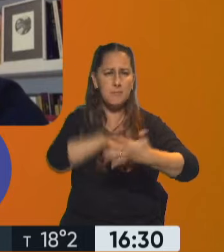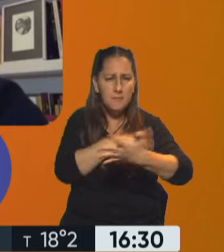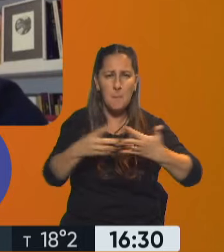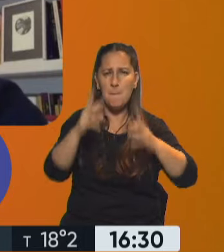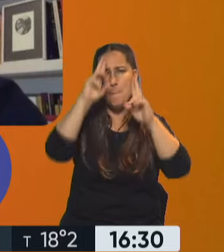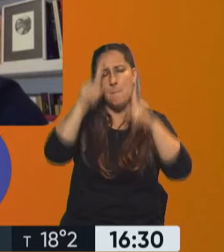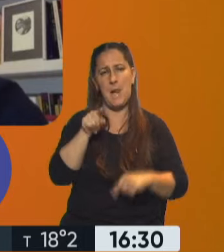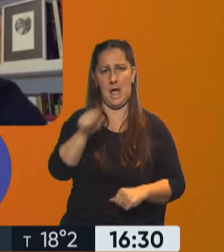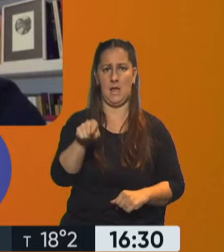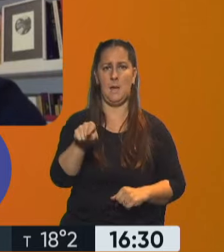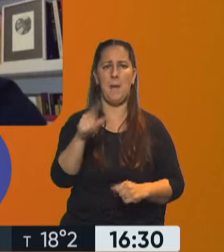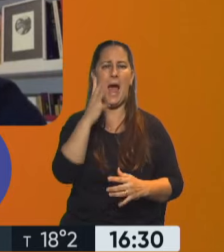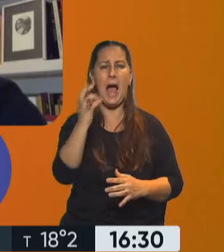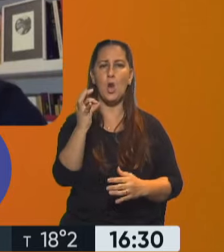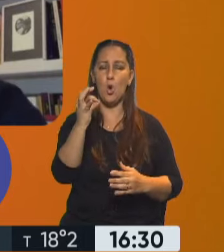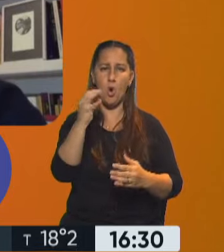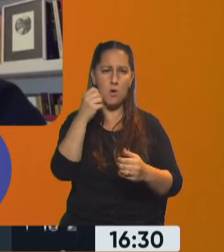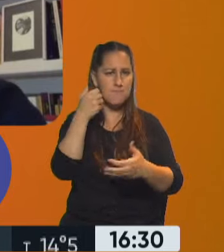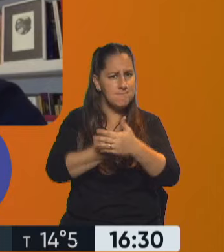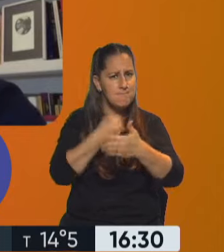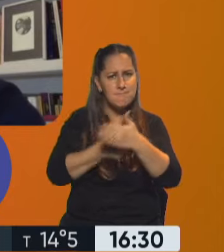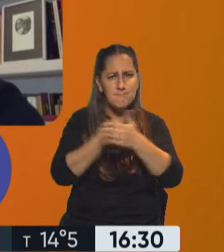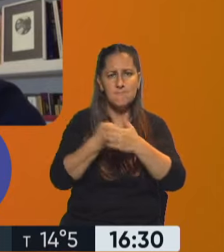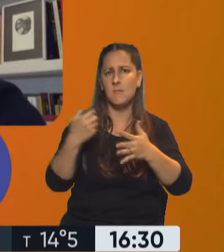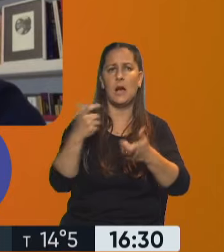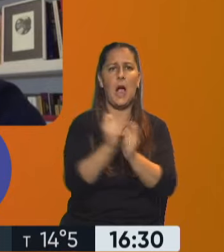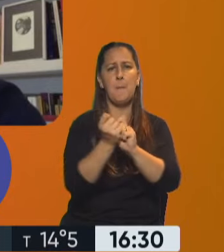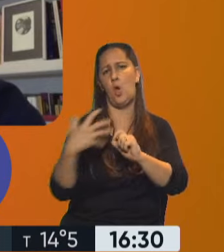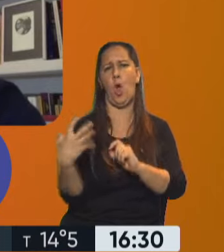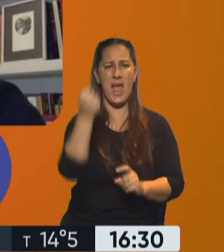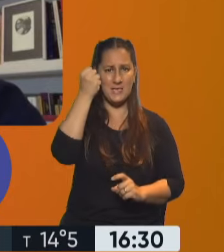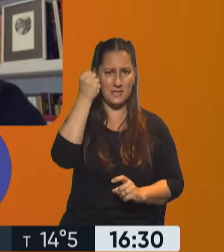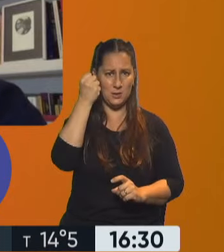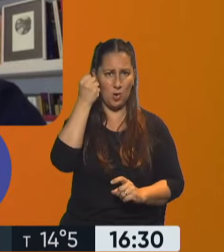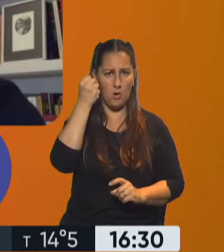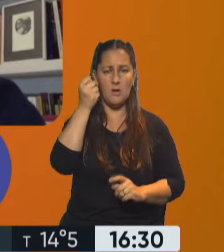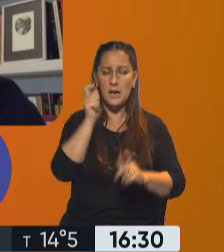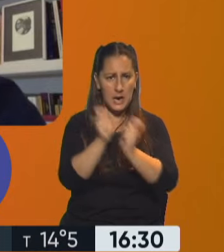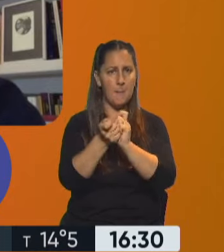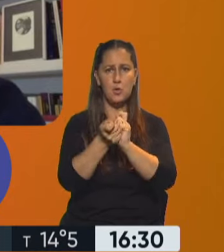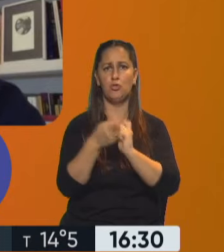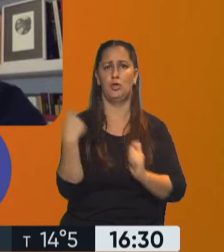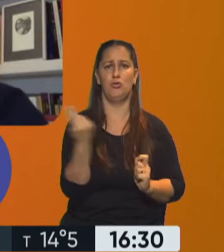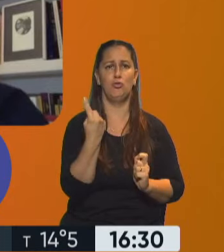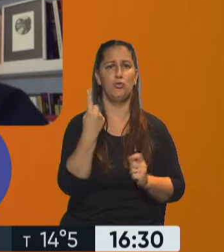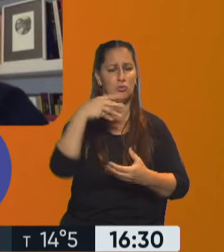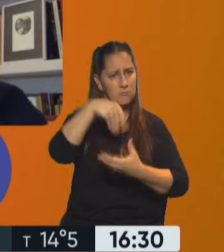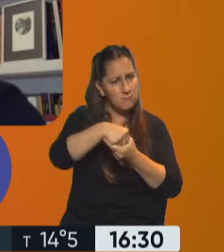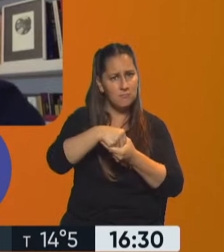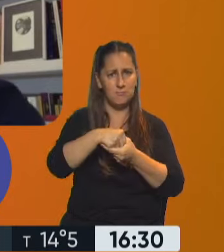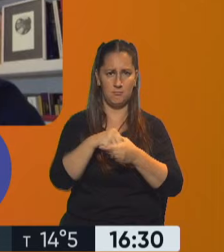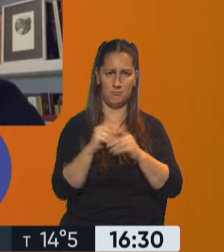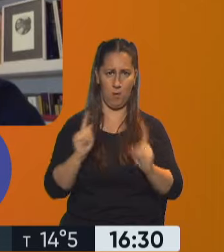permita enfrentar con algún grado de éxito los cambios en los cuales estamos realmente inmersos en este